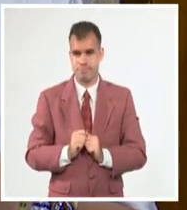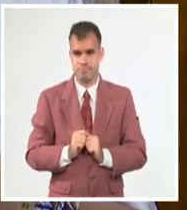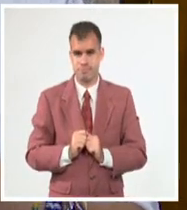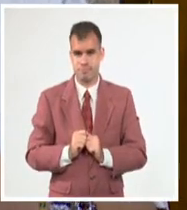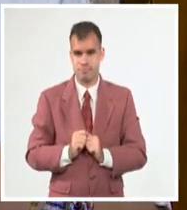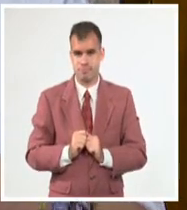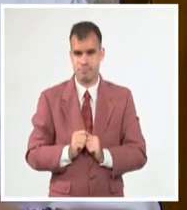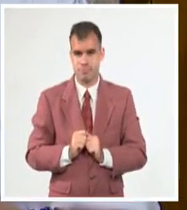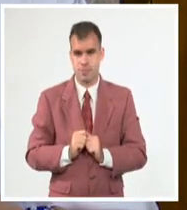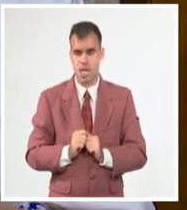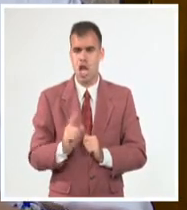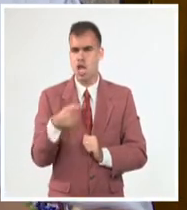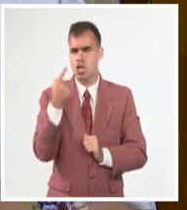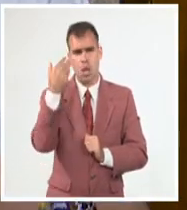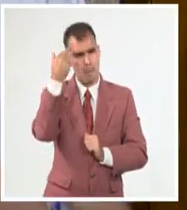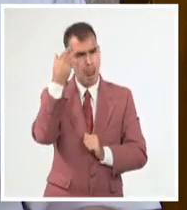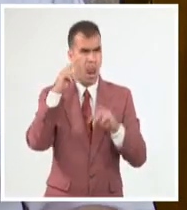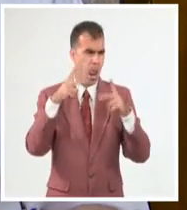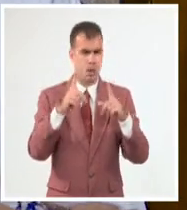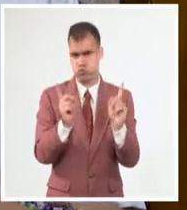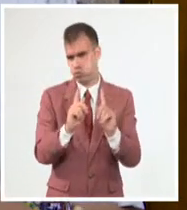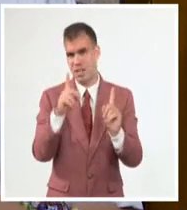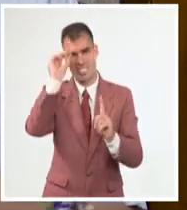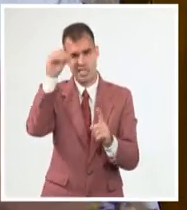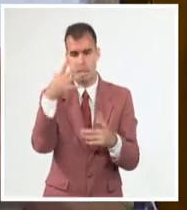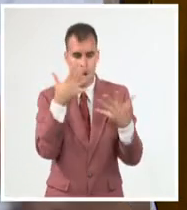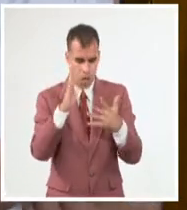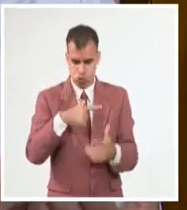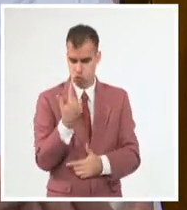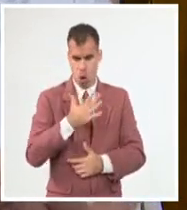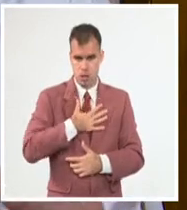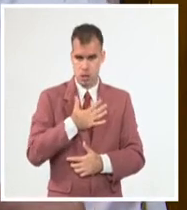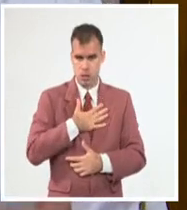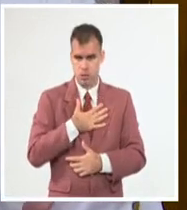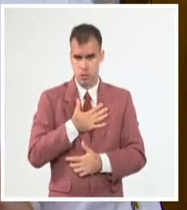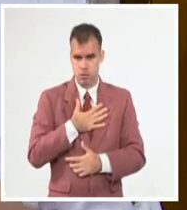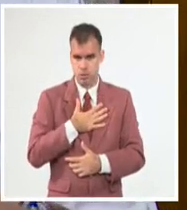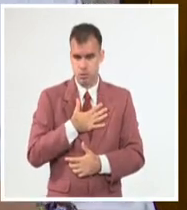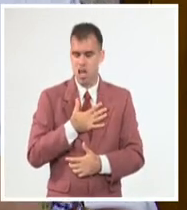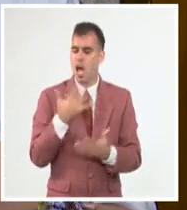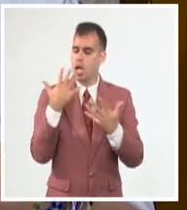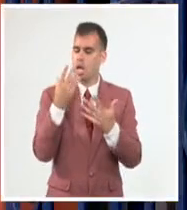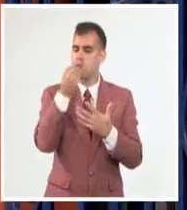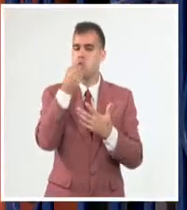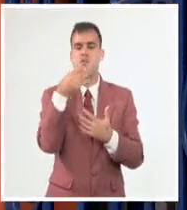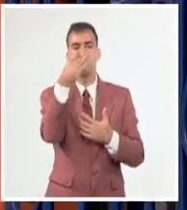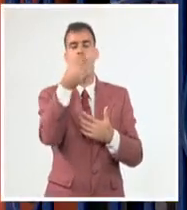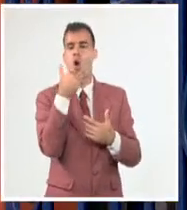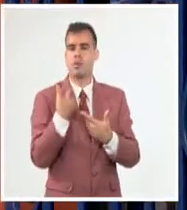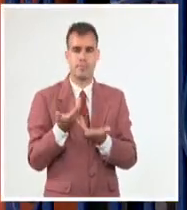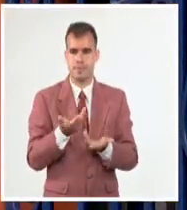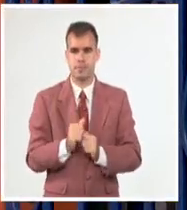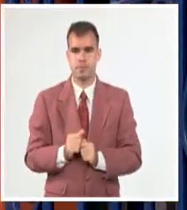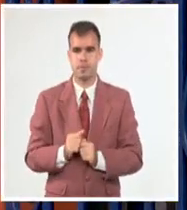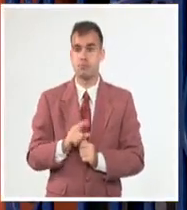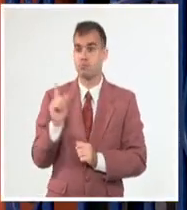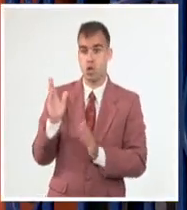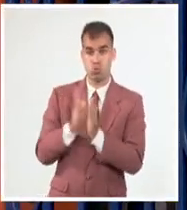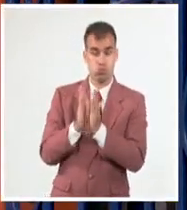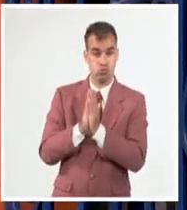¿ok? Es de quiénes somos, dónde estamos, de dónde vinimos y dónde queremos llegar. La institución